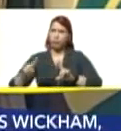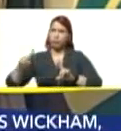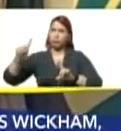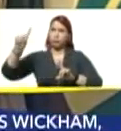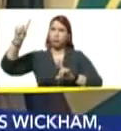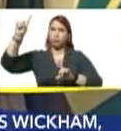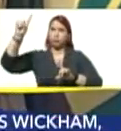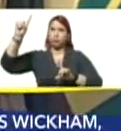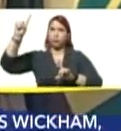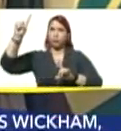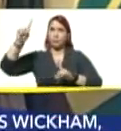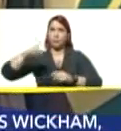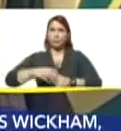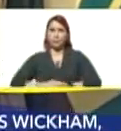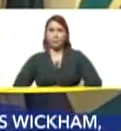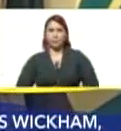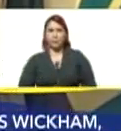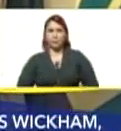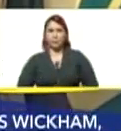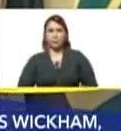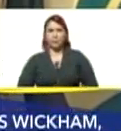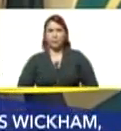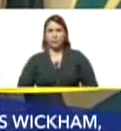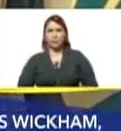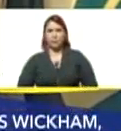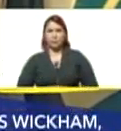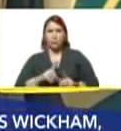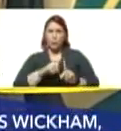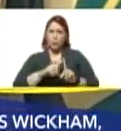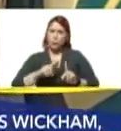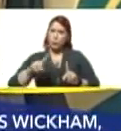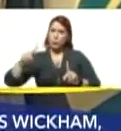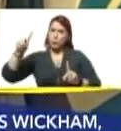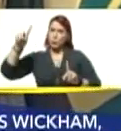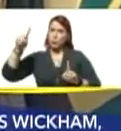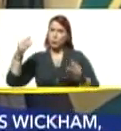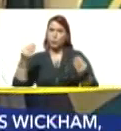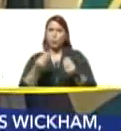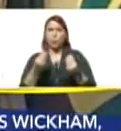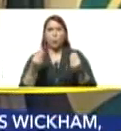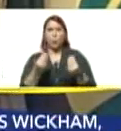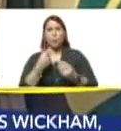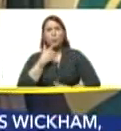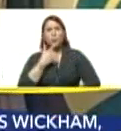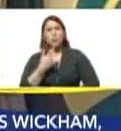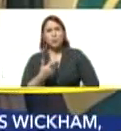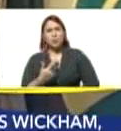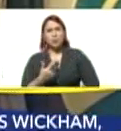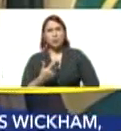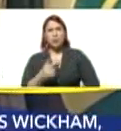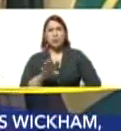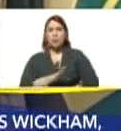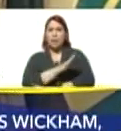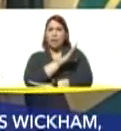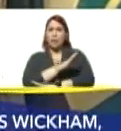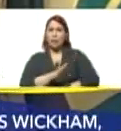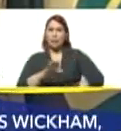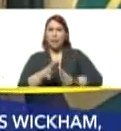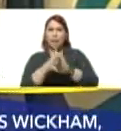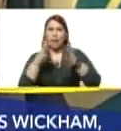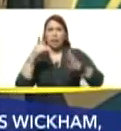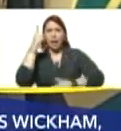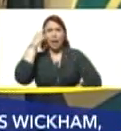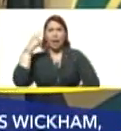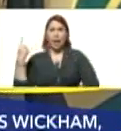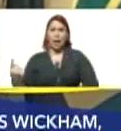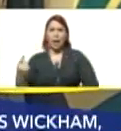física, su cambio de paisaje, como siempre lo canta el gran Ali Primera, el